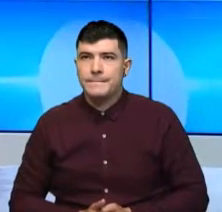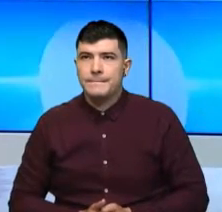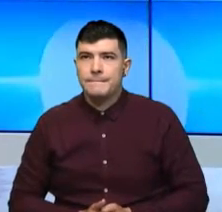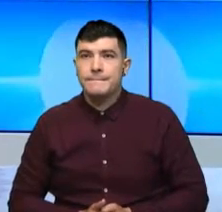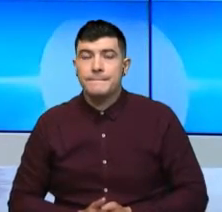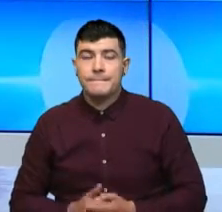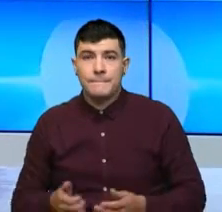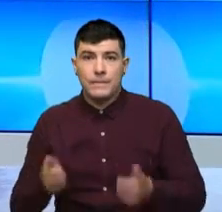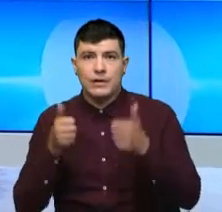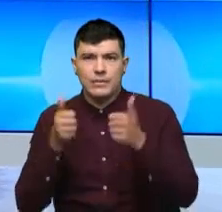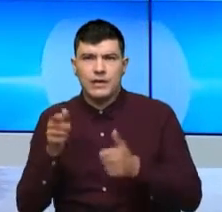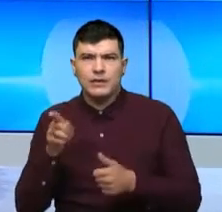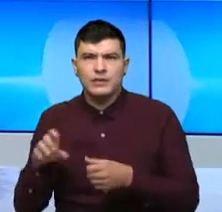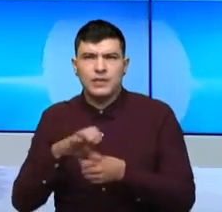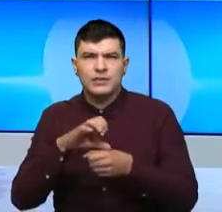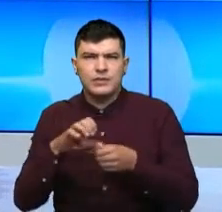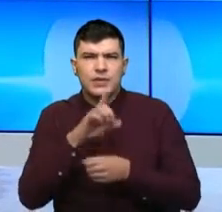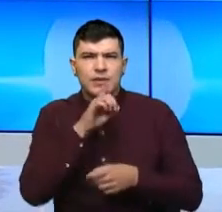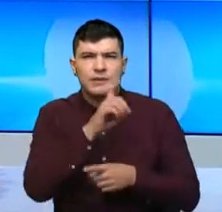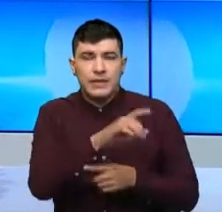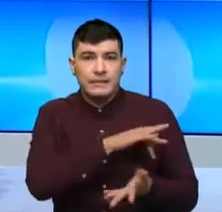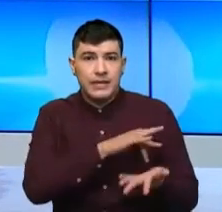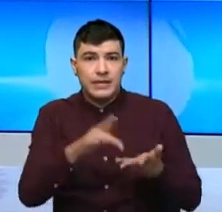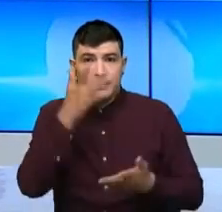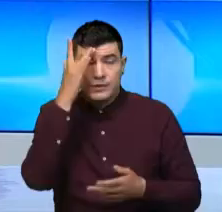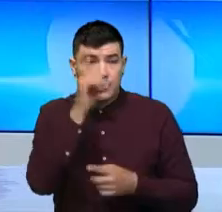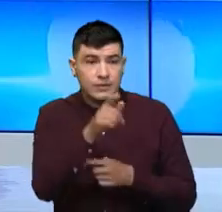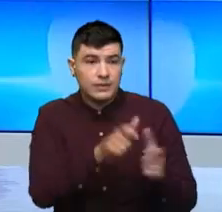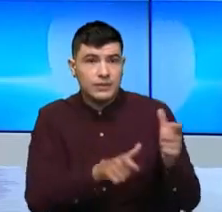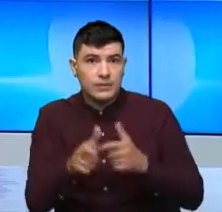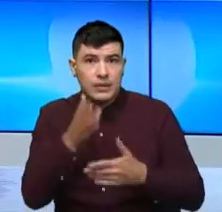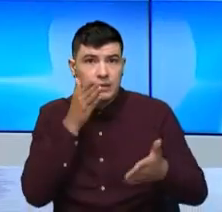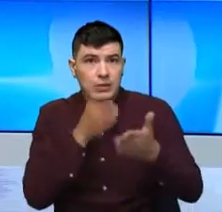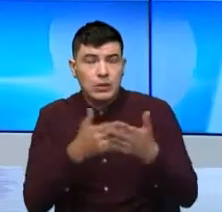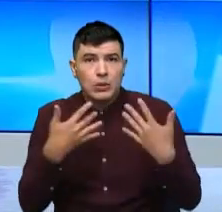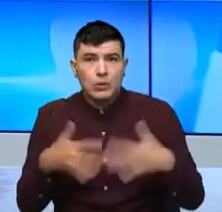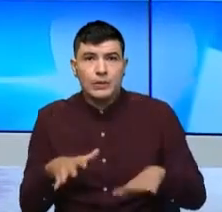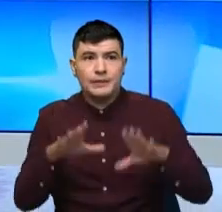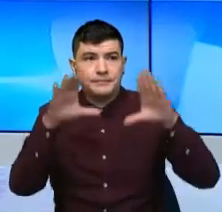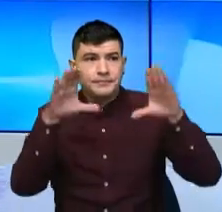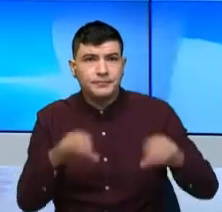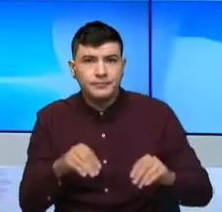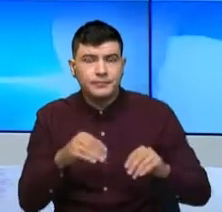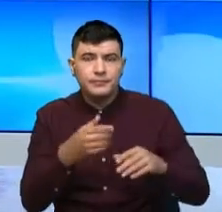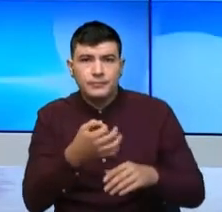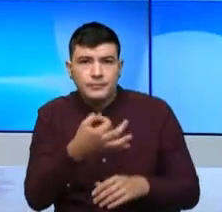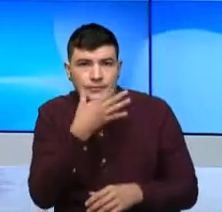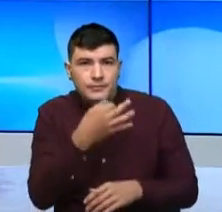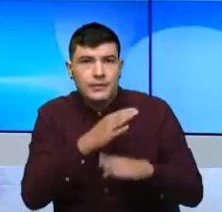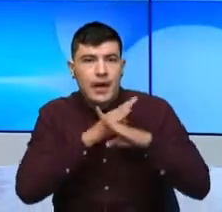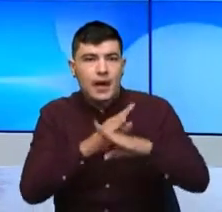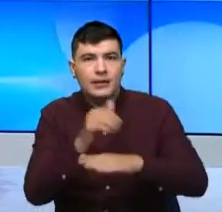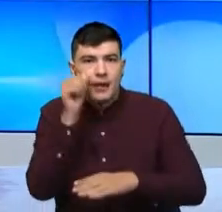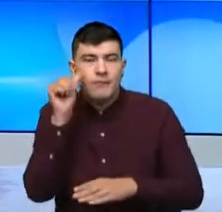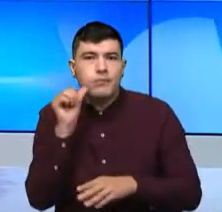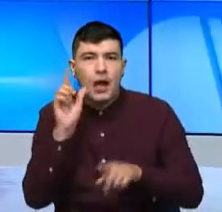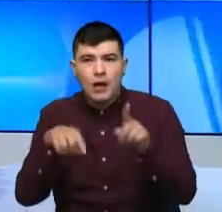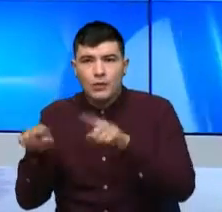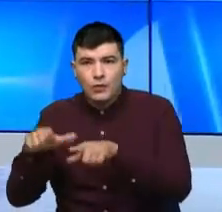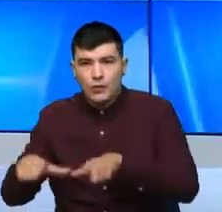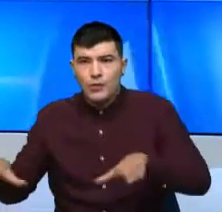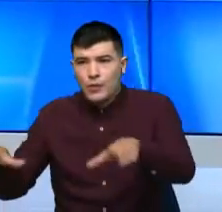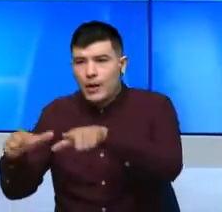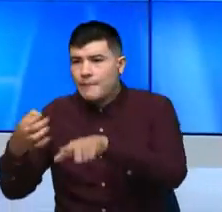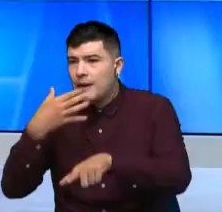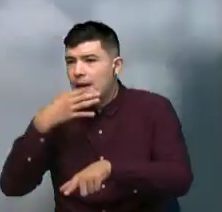muy bien y en bucaramanga y alerta porque usuarios denuncian que hay desabastecimiento de pastillas anticonceptivas en algunos puntos de venta